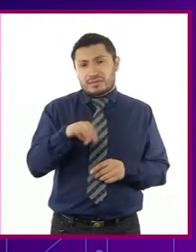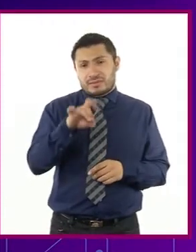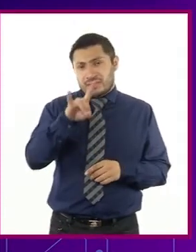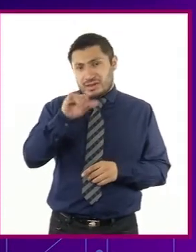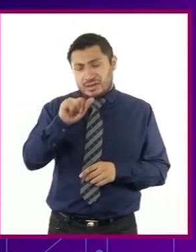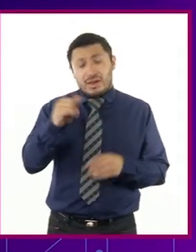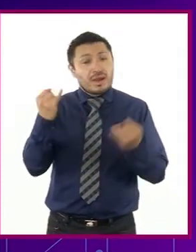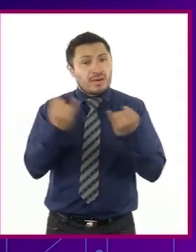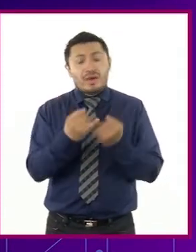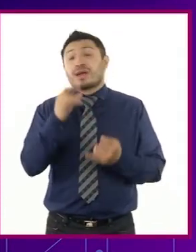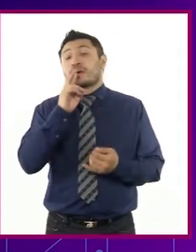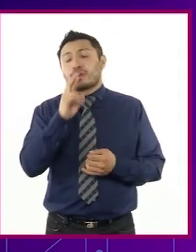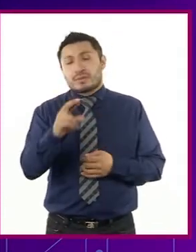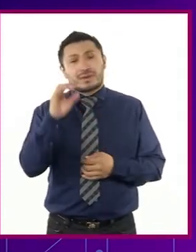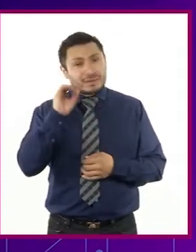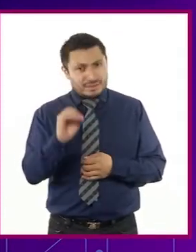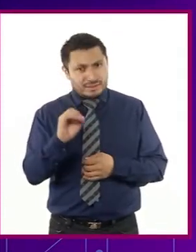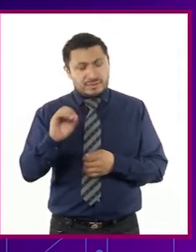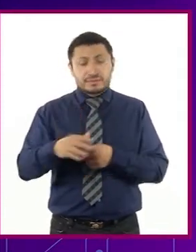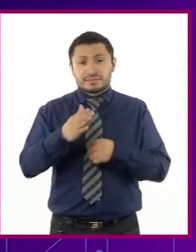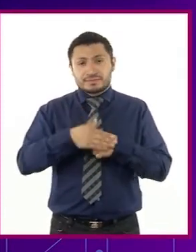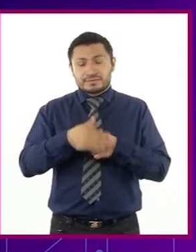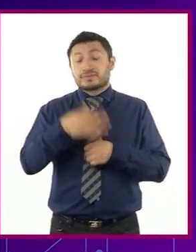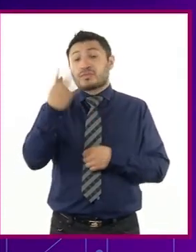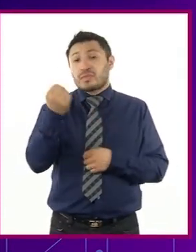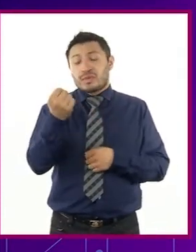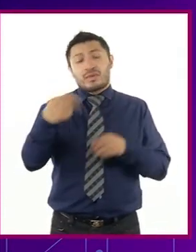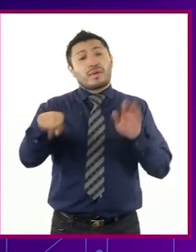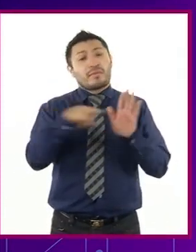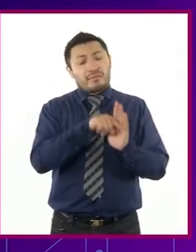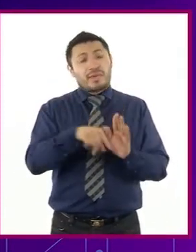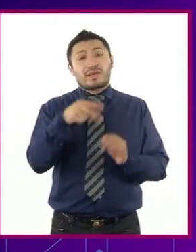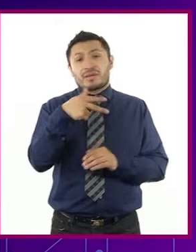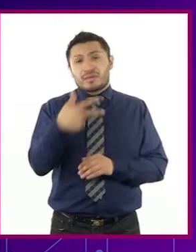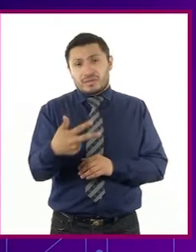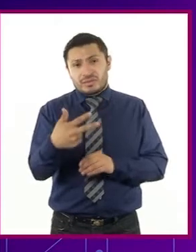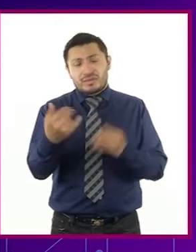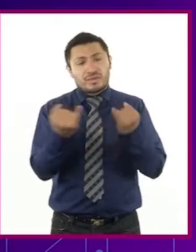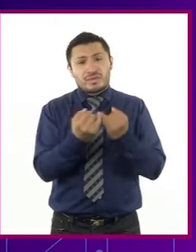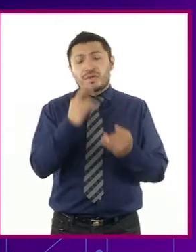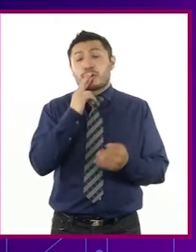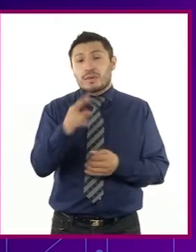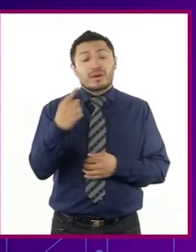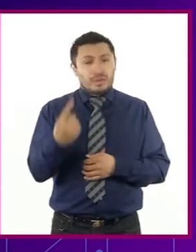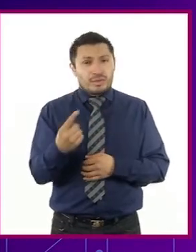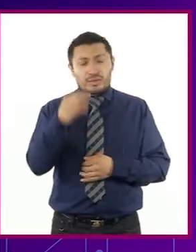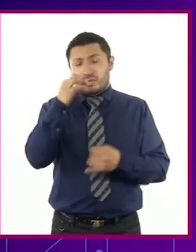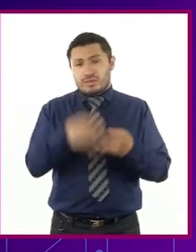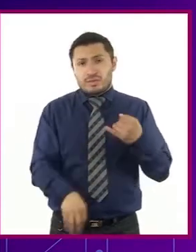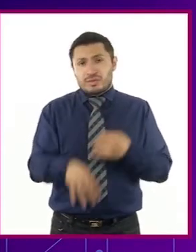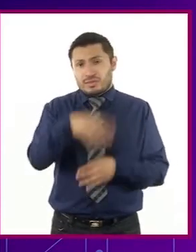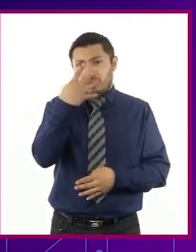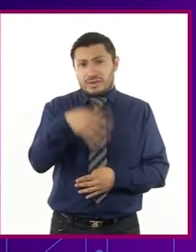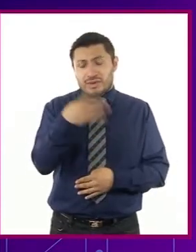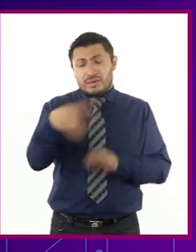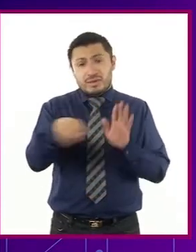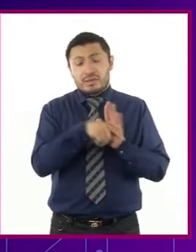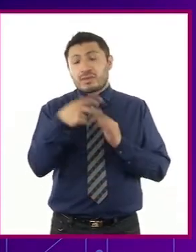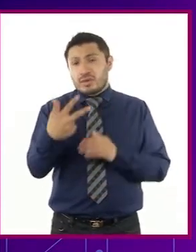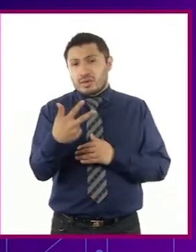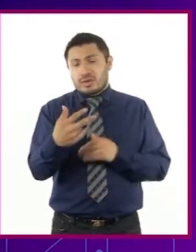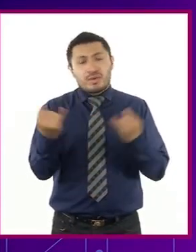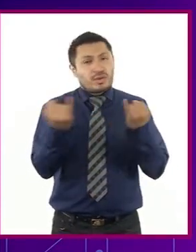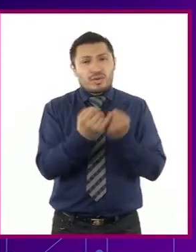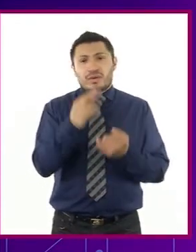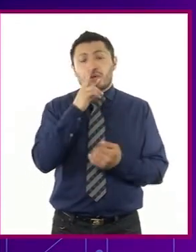también es 0. El siguiente dato es 9, menos la media es igual a 1. Por último, 14 menos 8 es